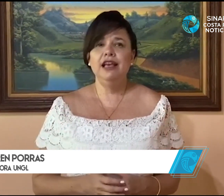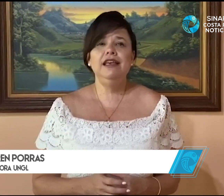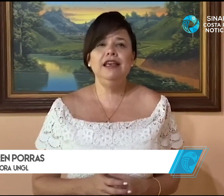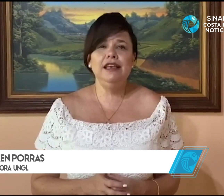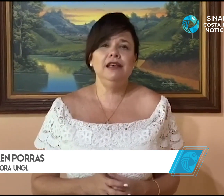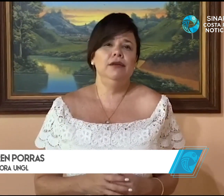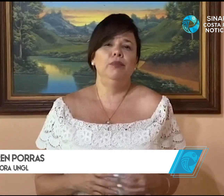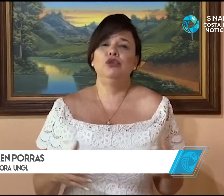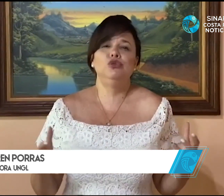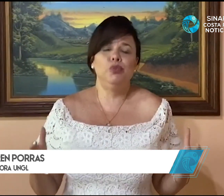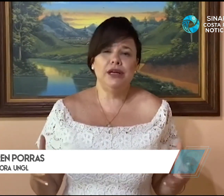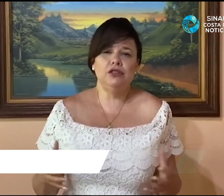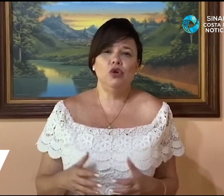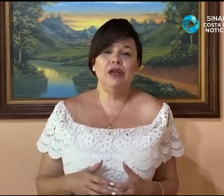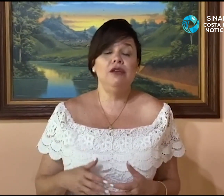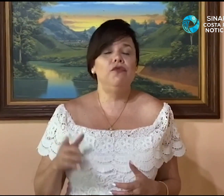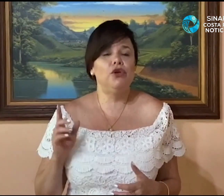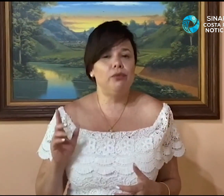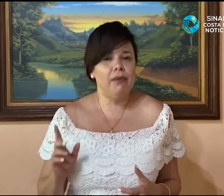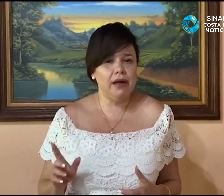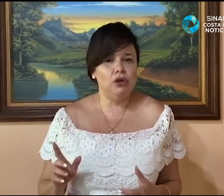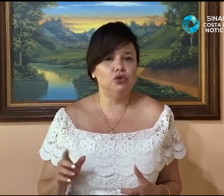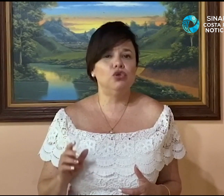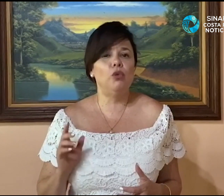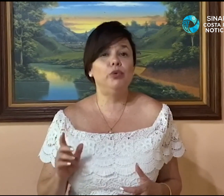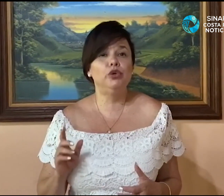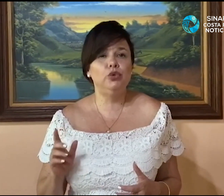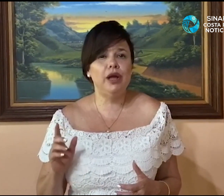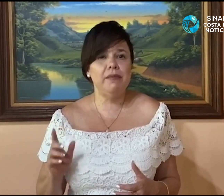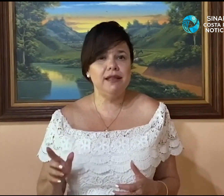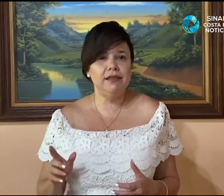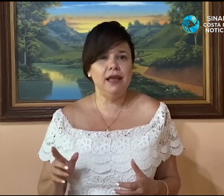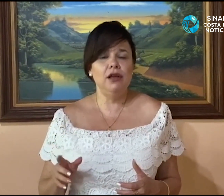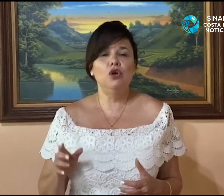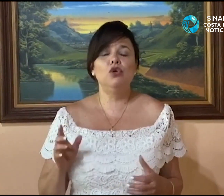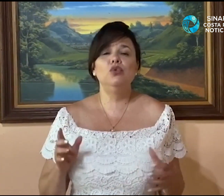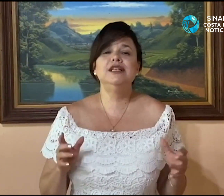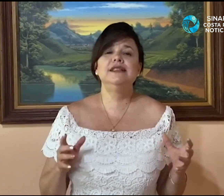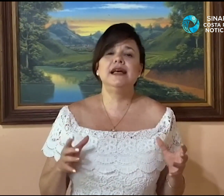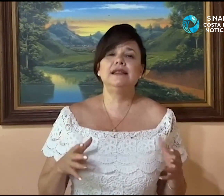Cobro del marchamo empezó a regir a las 12 mediodía de ayer lunes 2 de noviembre.